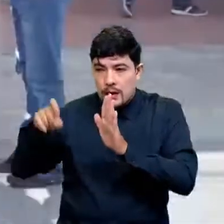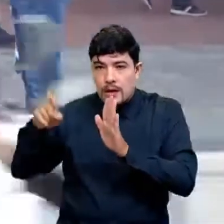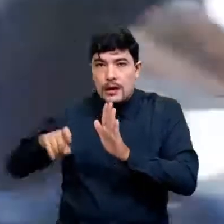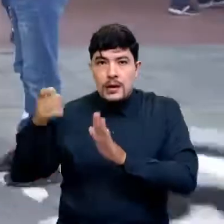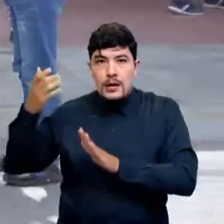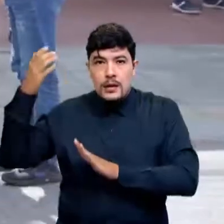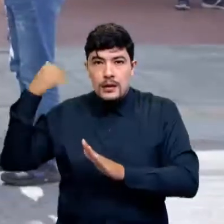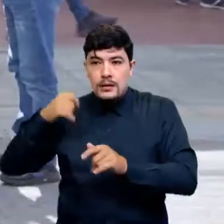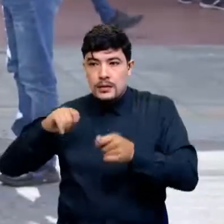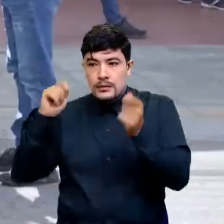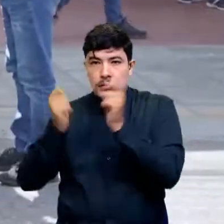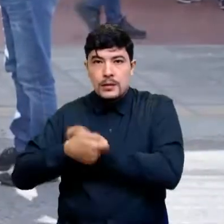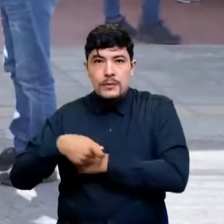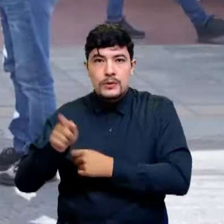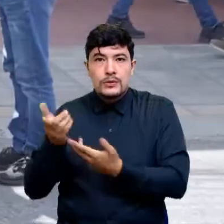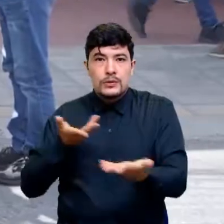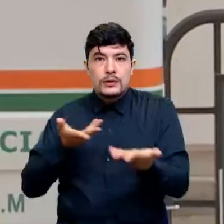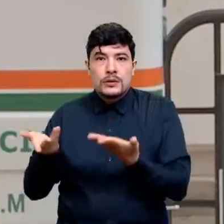prestar este servicio.